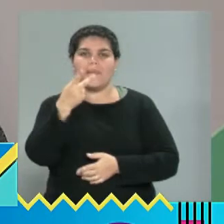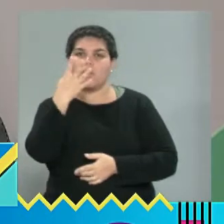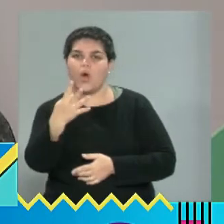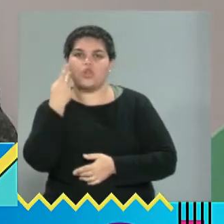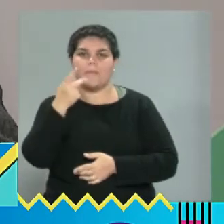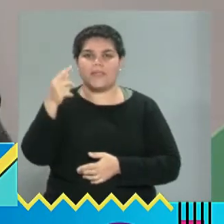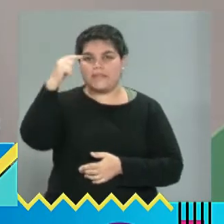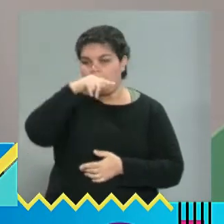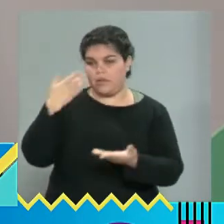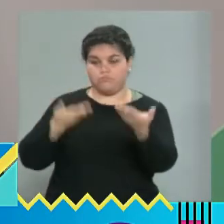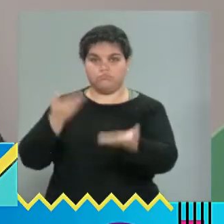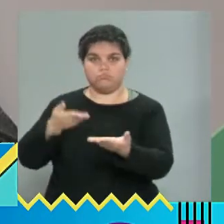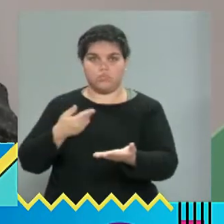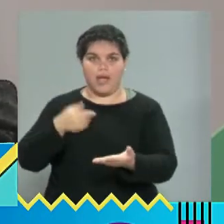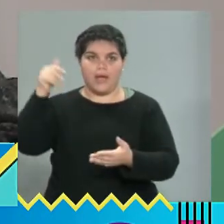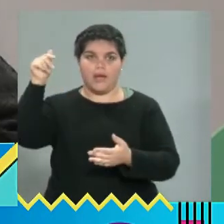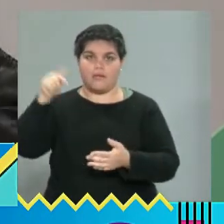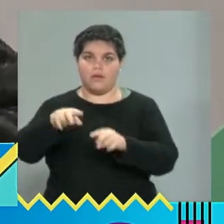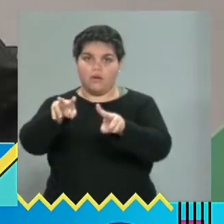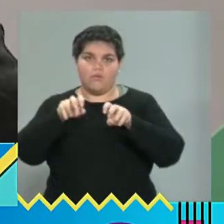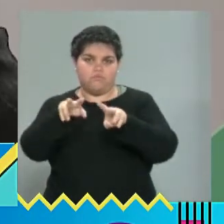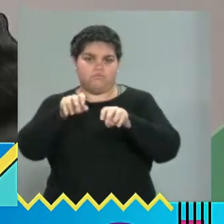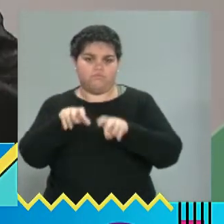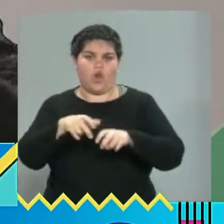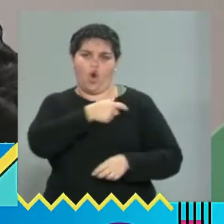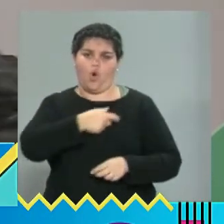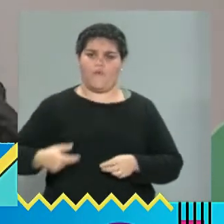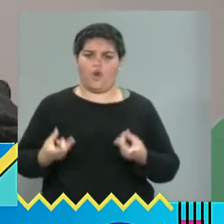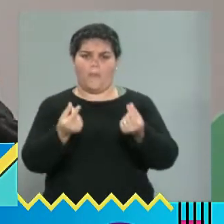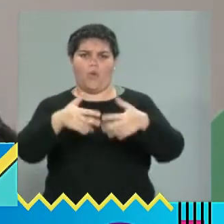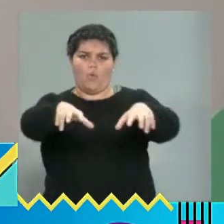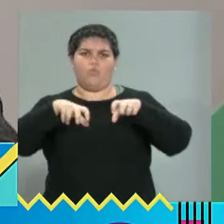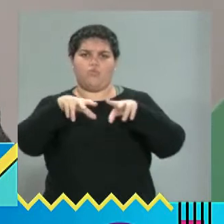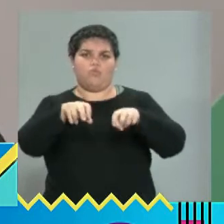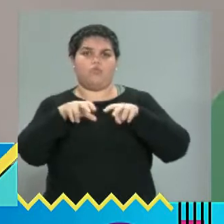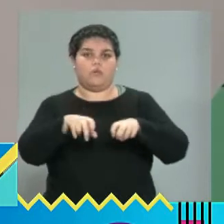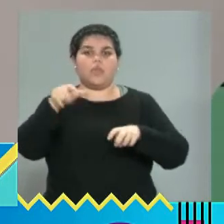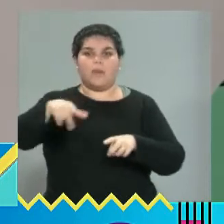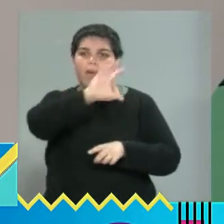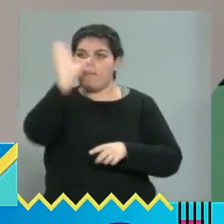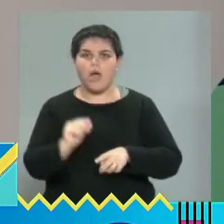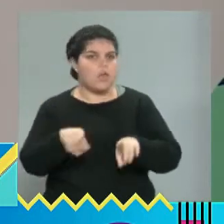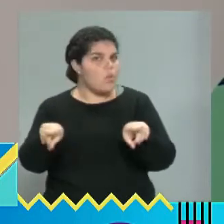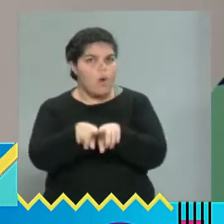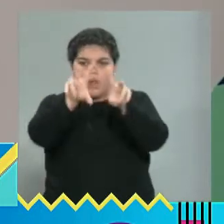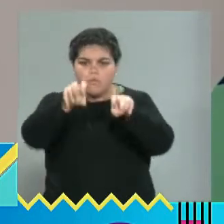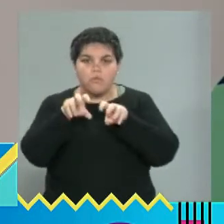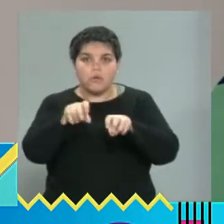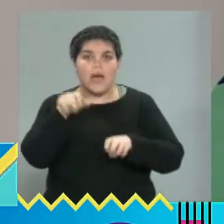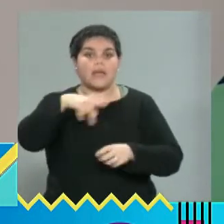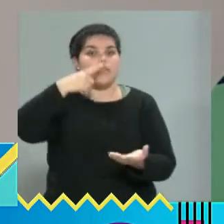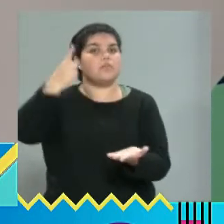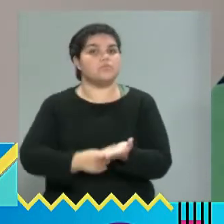época entraba muchísima plata. El gobierno tenía mucha plata, el país tenía mucha plata, había una cantidad. Entonces las decisiones que